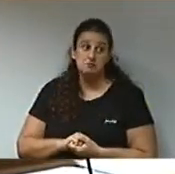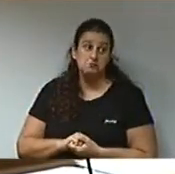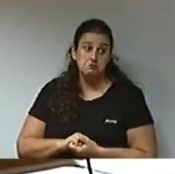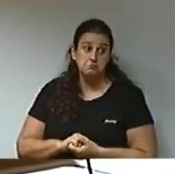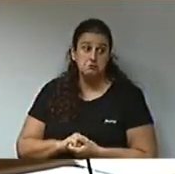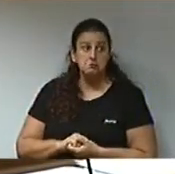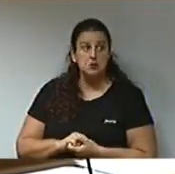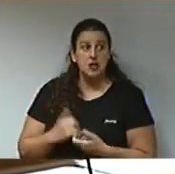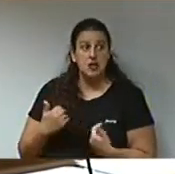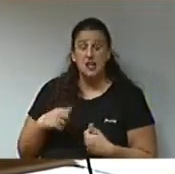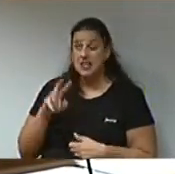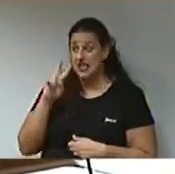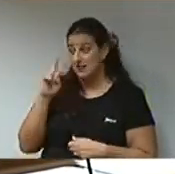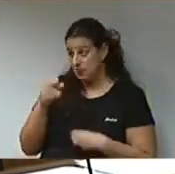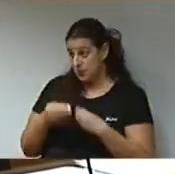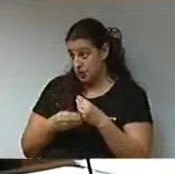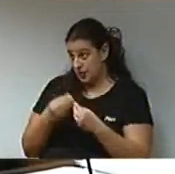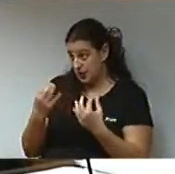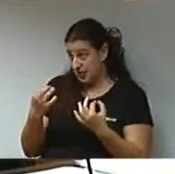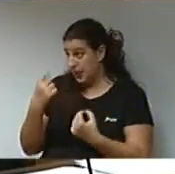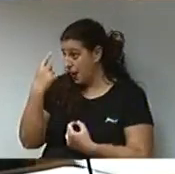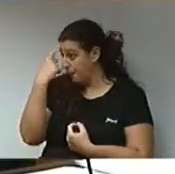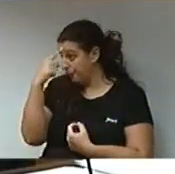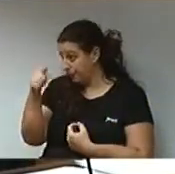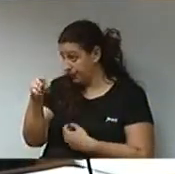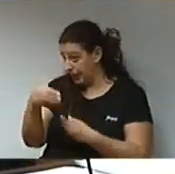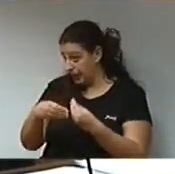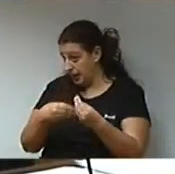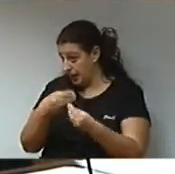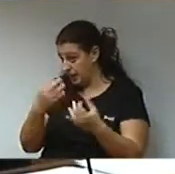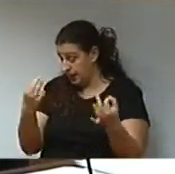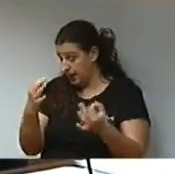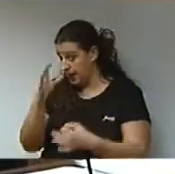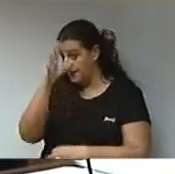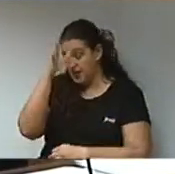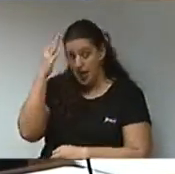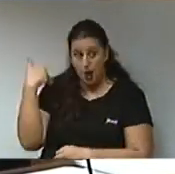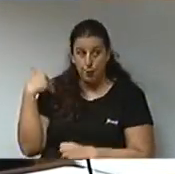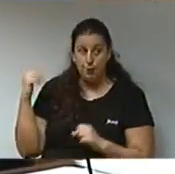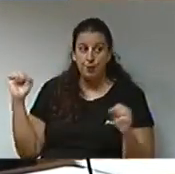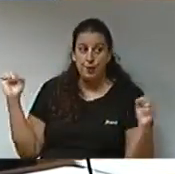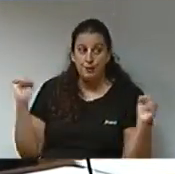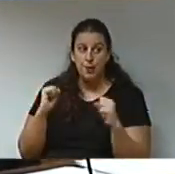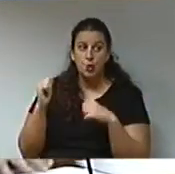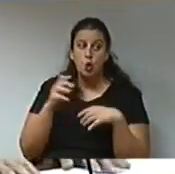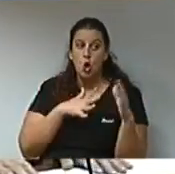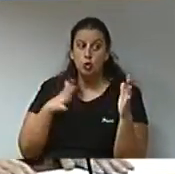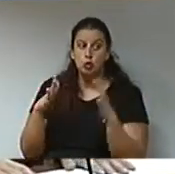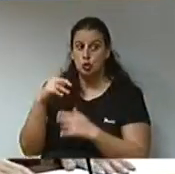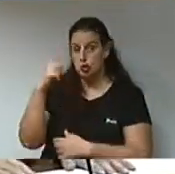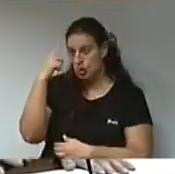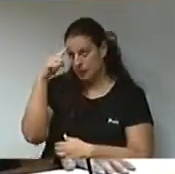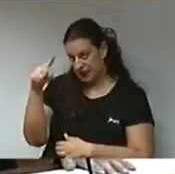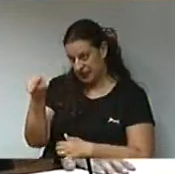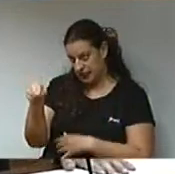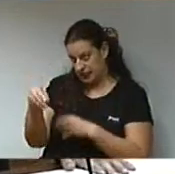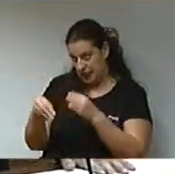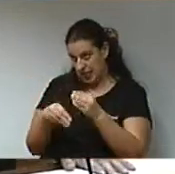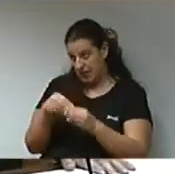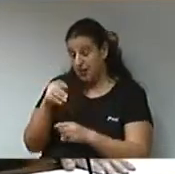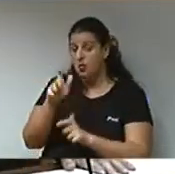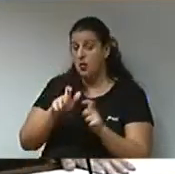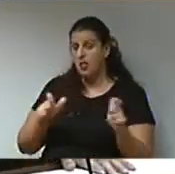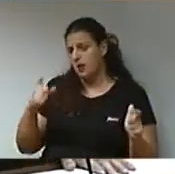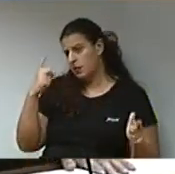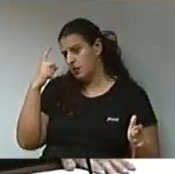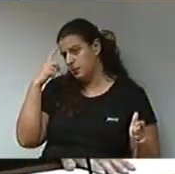ya vimos lo que hicieron. Sabemos lo que hicieron el verano, el invierno y el otoño. Lo sabemos, lo que hicieron en su momento. Y los ciudadanos lo